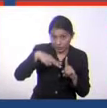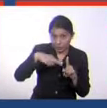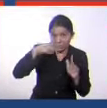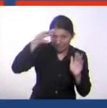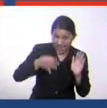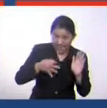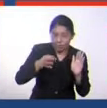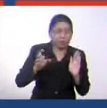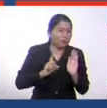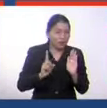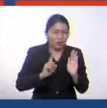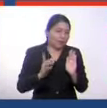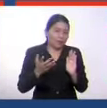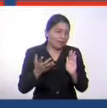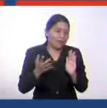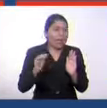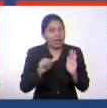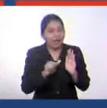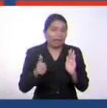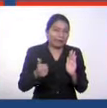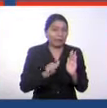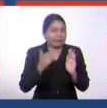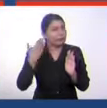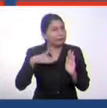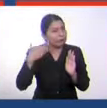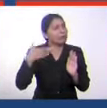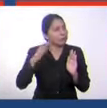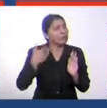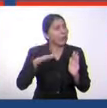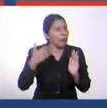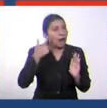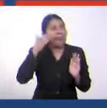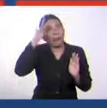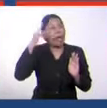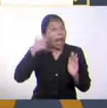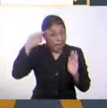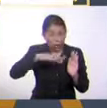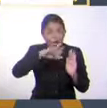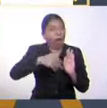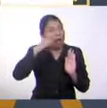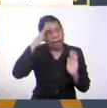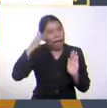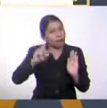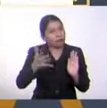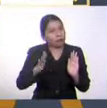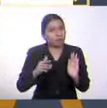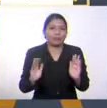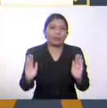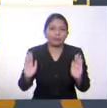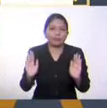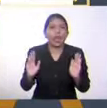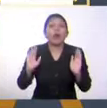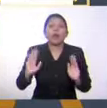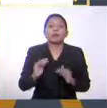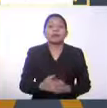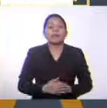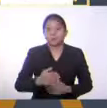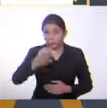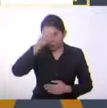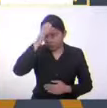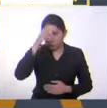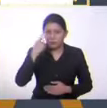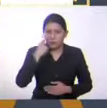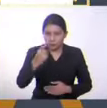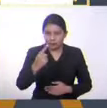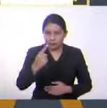de los textos literarios, aunque casi siempre está presente. Para confirmar nuestros conceptos, veamos el